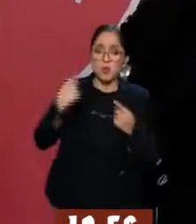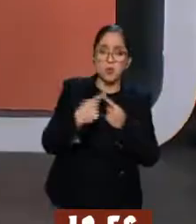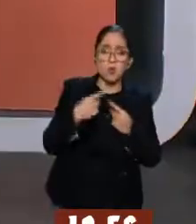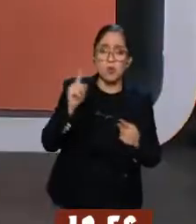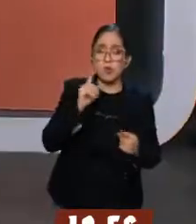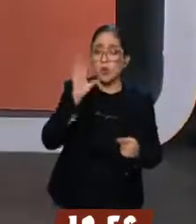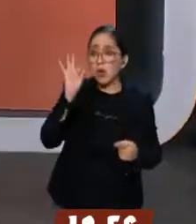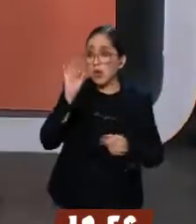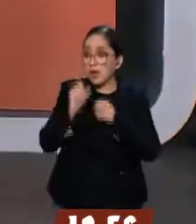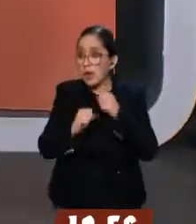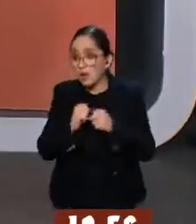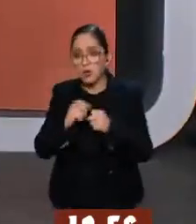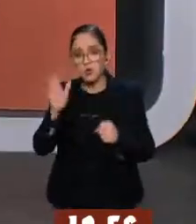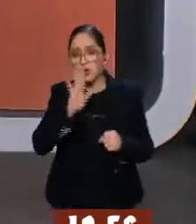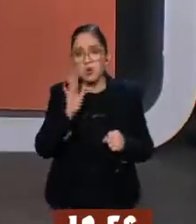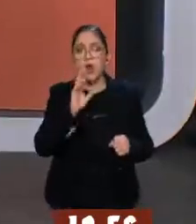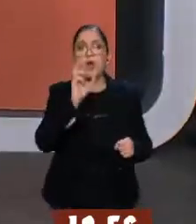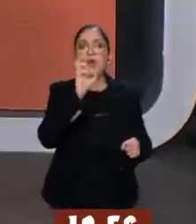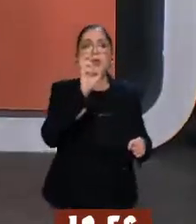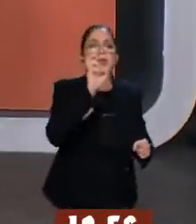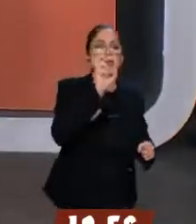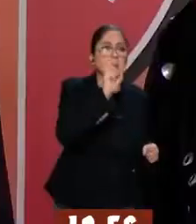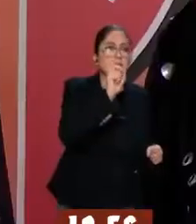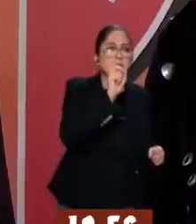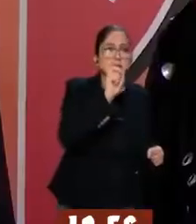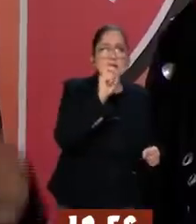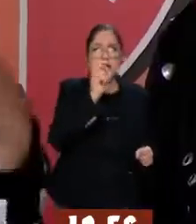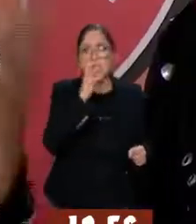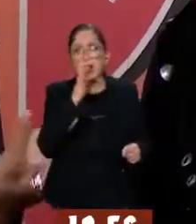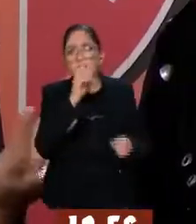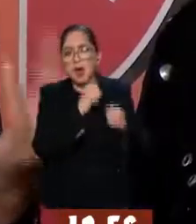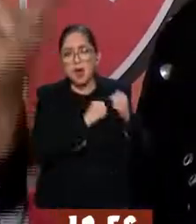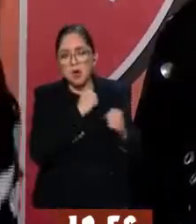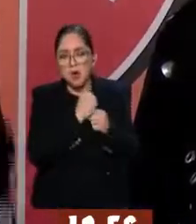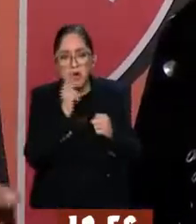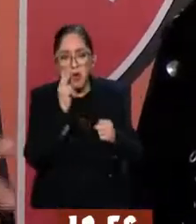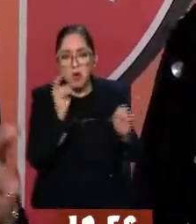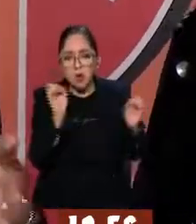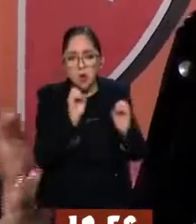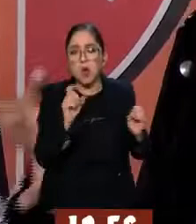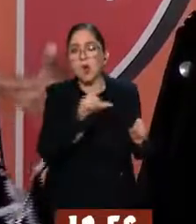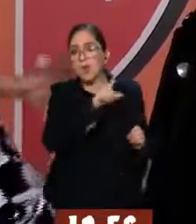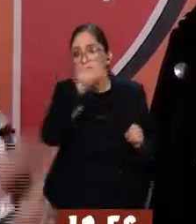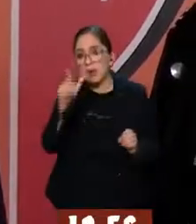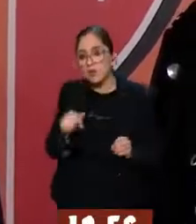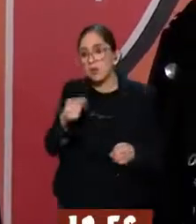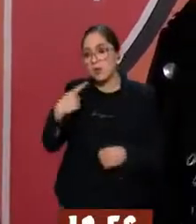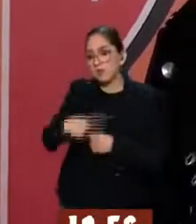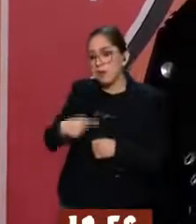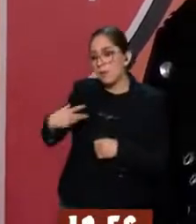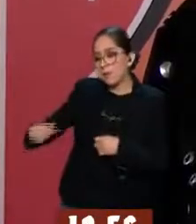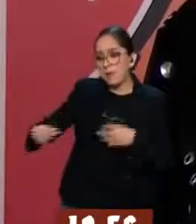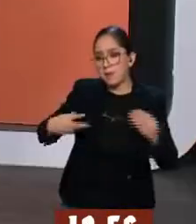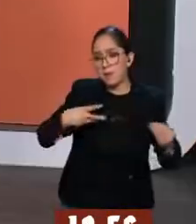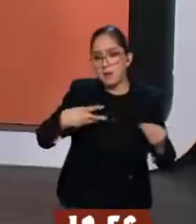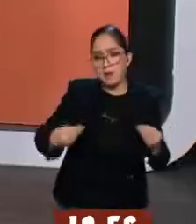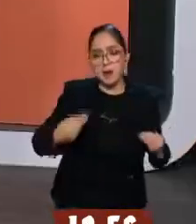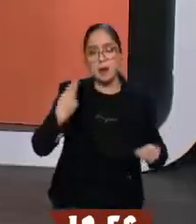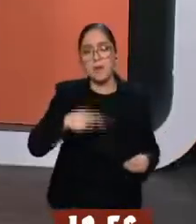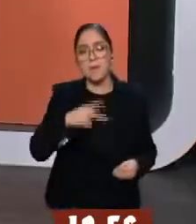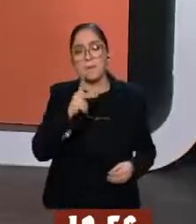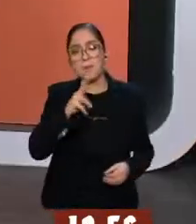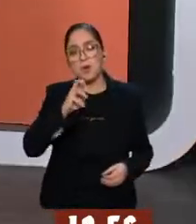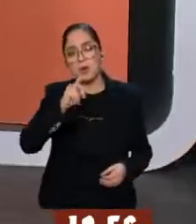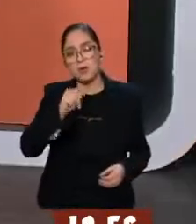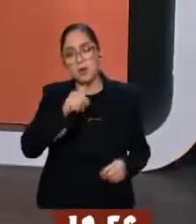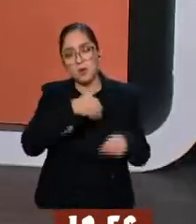mentiras, no. En 30 y pico de años no nos habíamos visto, y en el reencuentro que hicimos del programa en pandemia, salió este proyecto de Puerta 3. A ver, espérate,